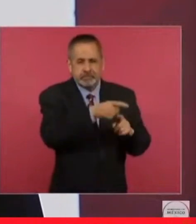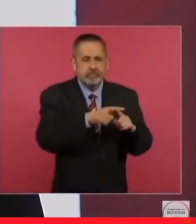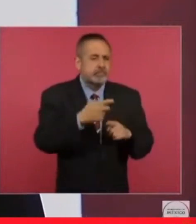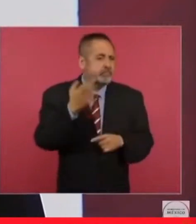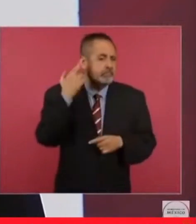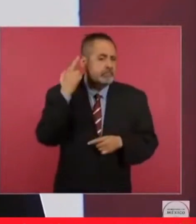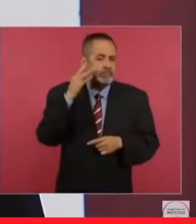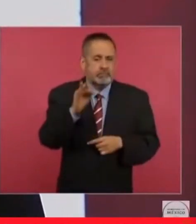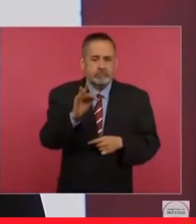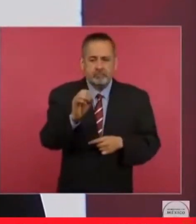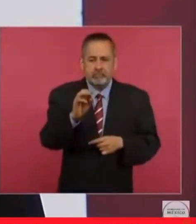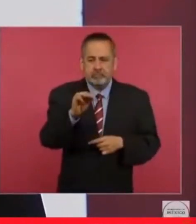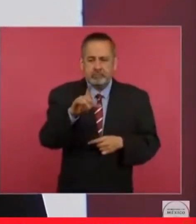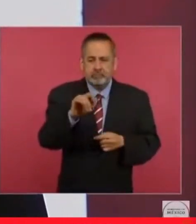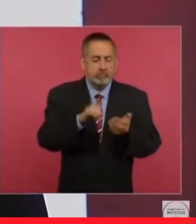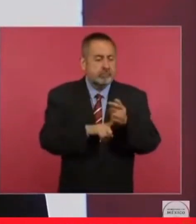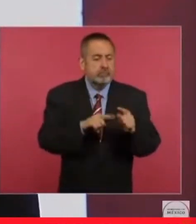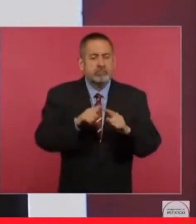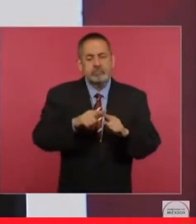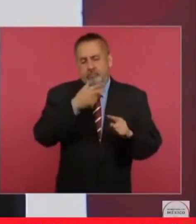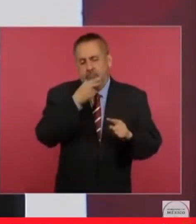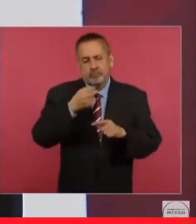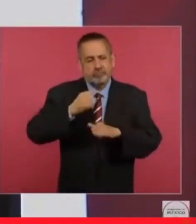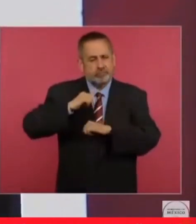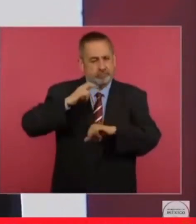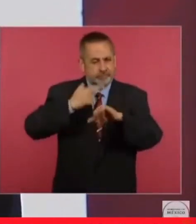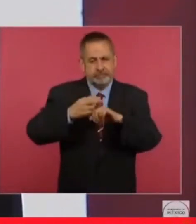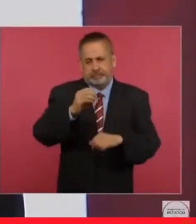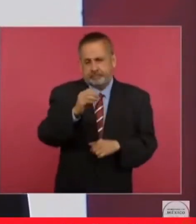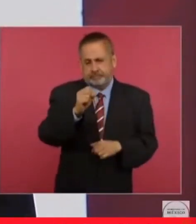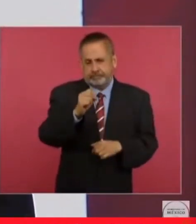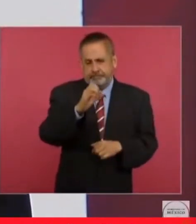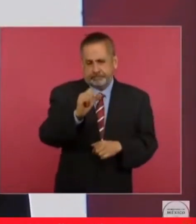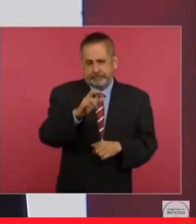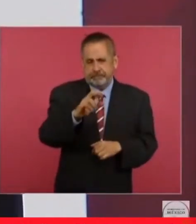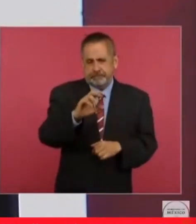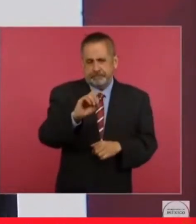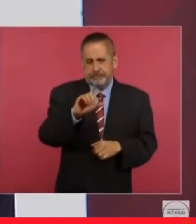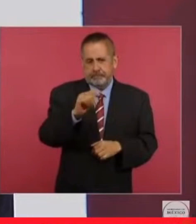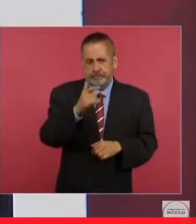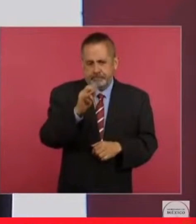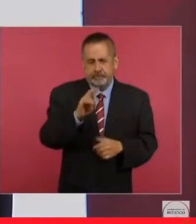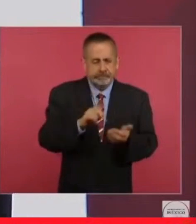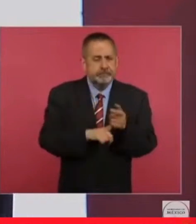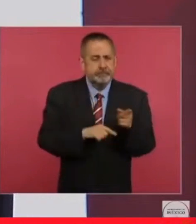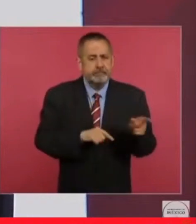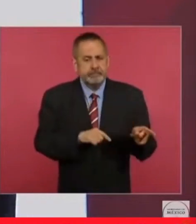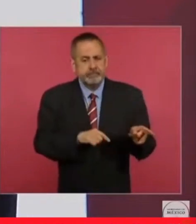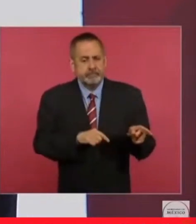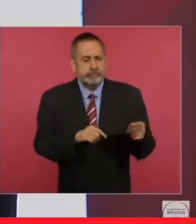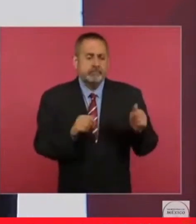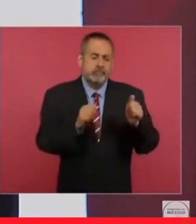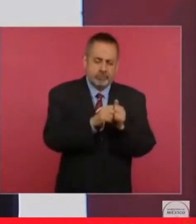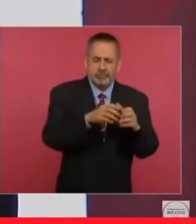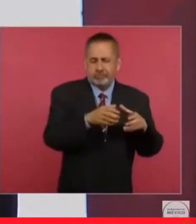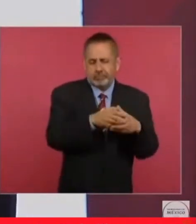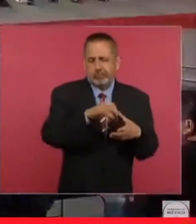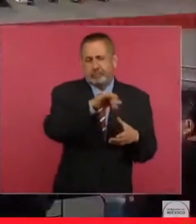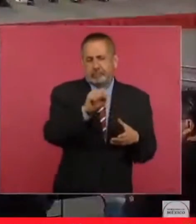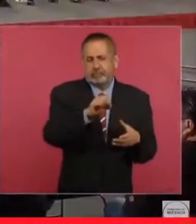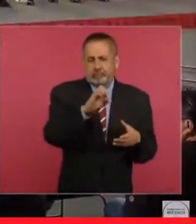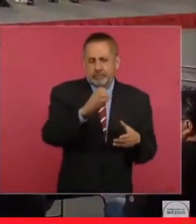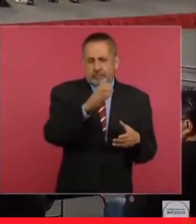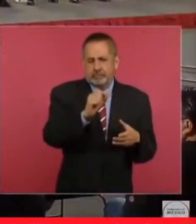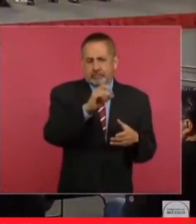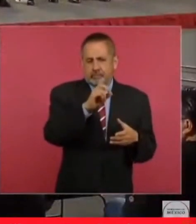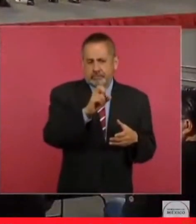Fórmula, conducido por Óscar Olín, hay que decir que este es el espacio de José Cárdenas, pero